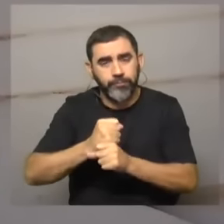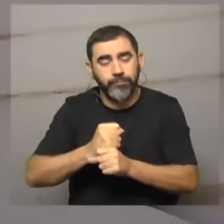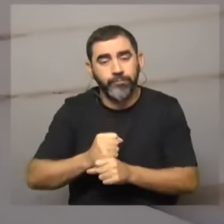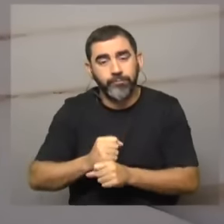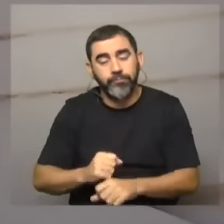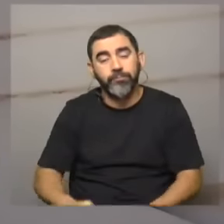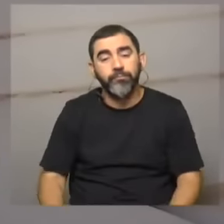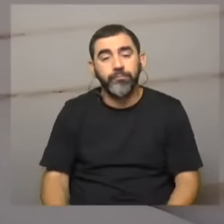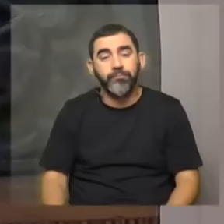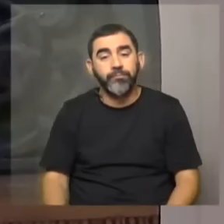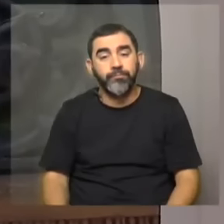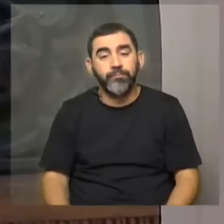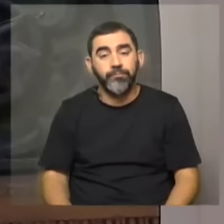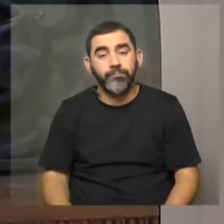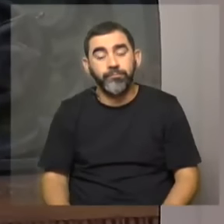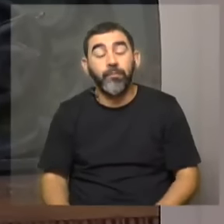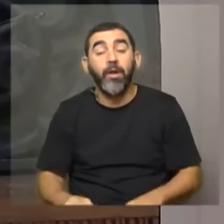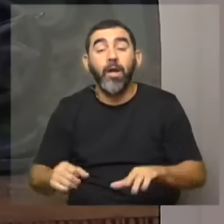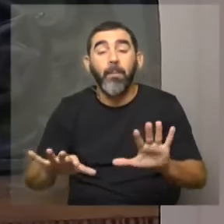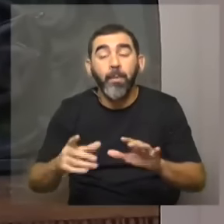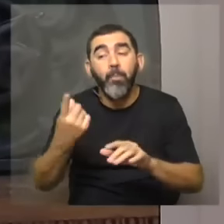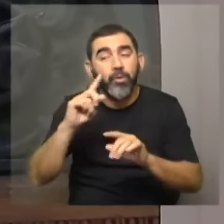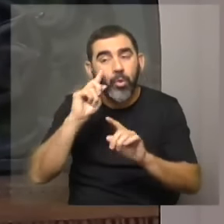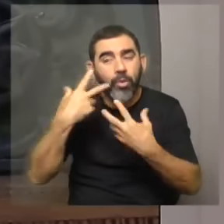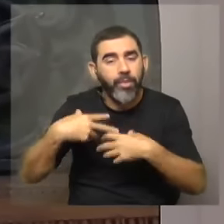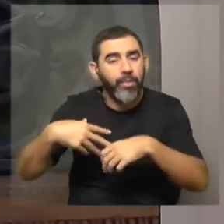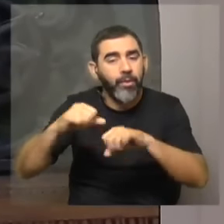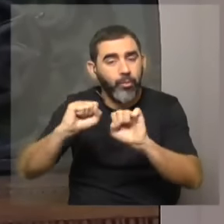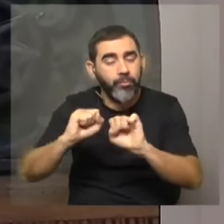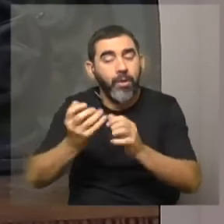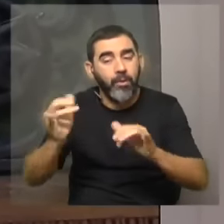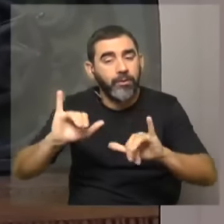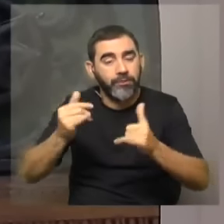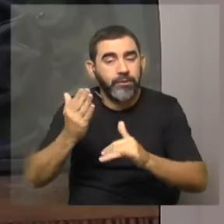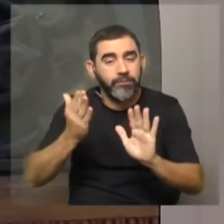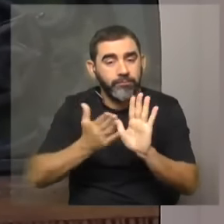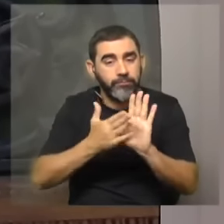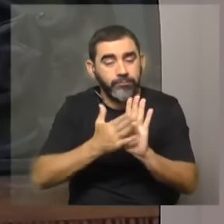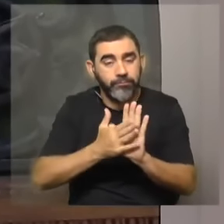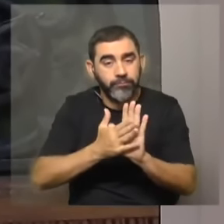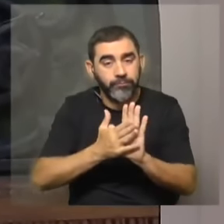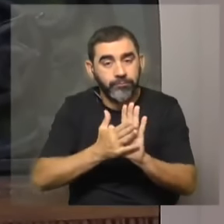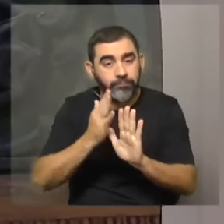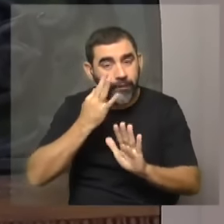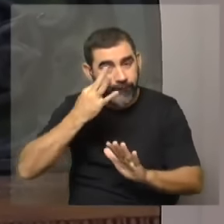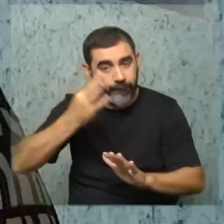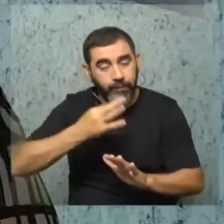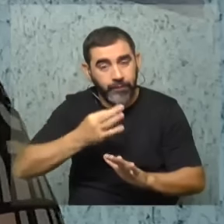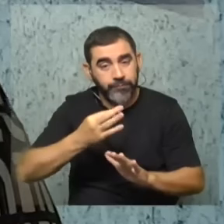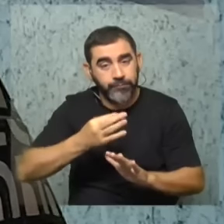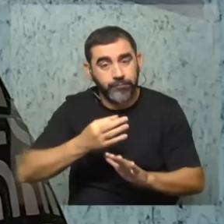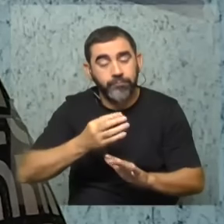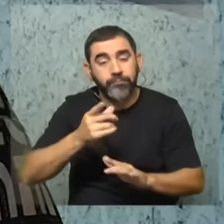de manera que quizás por eso no se había detectado esto pero ahora que ya lo tenemos documentado eh lo vamos